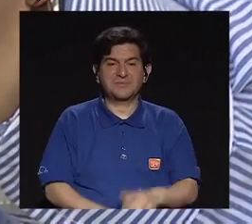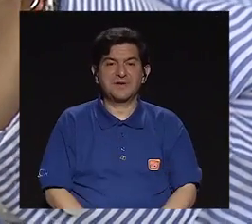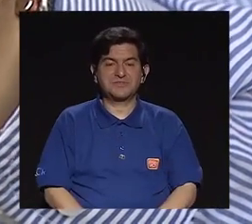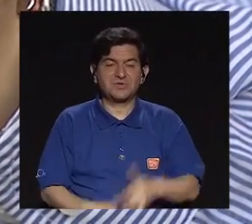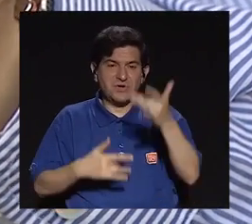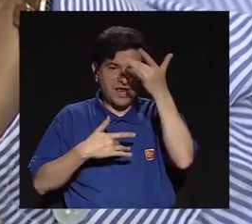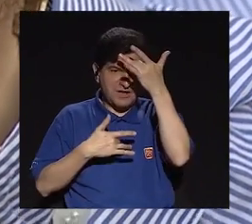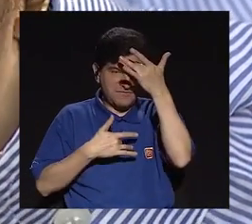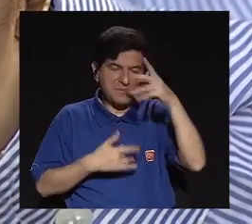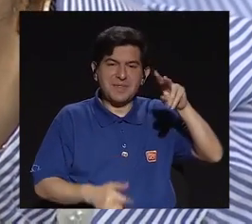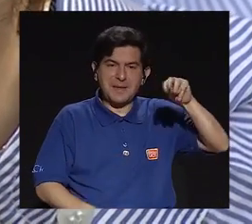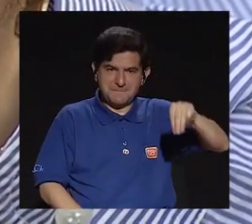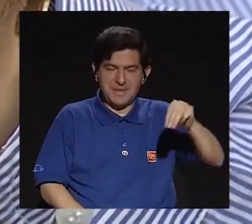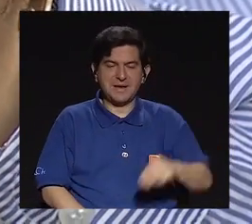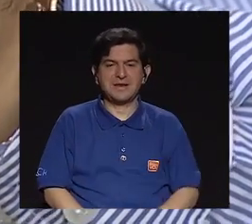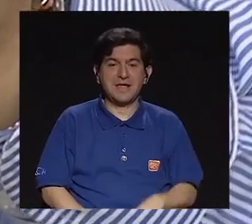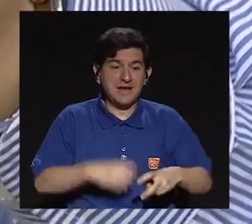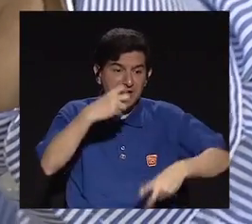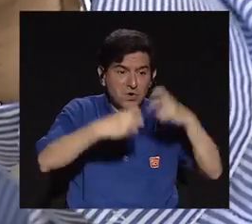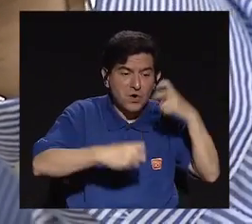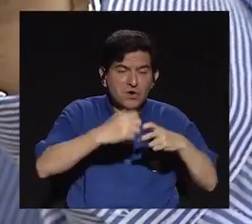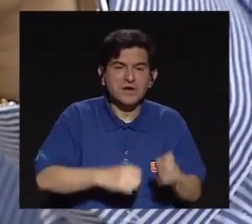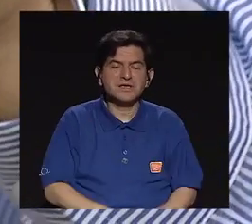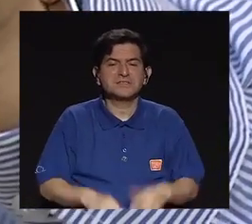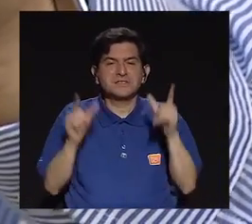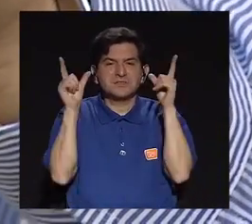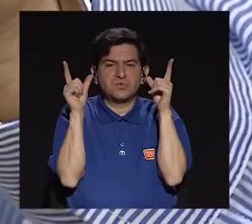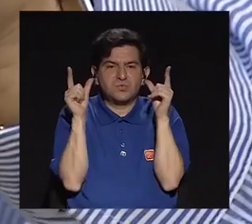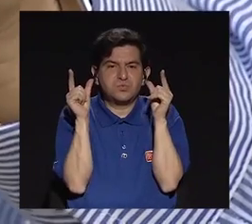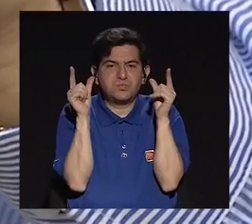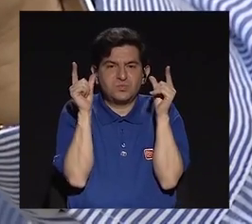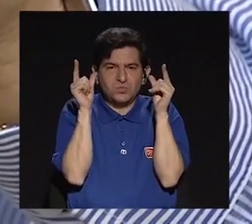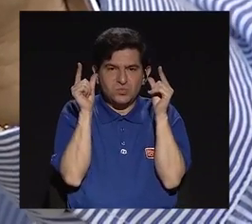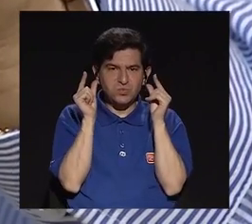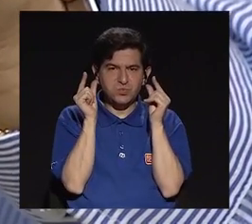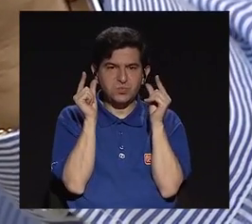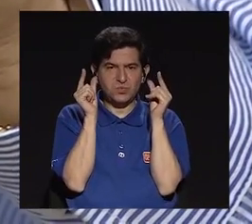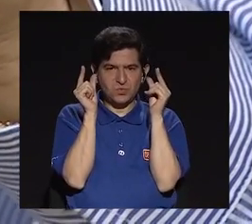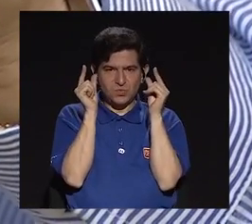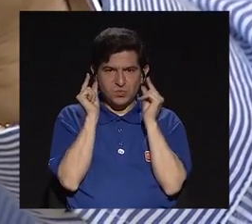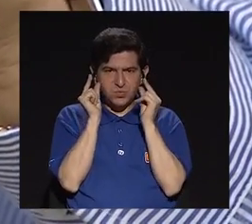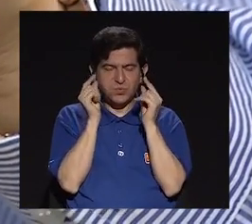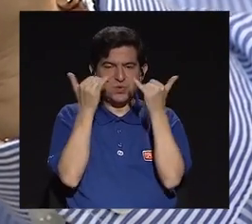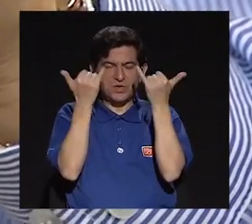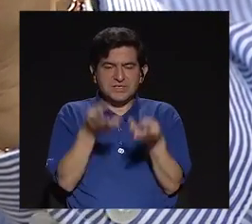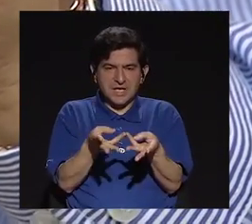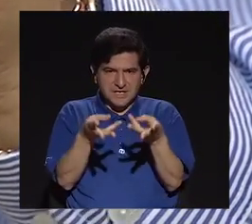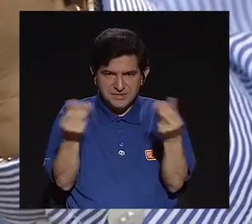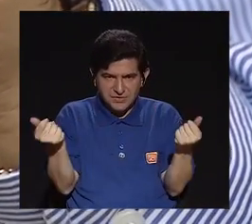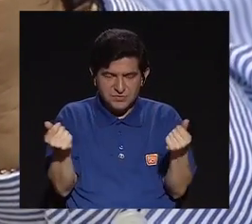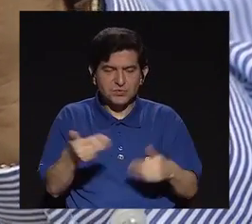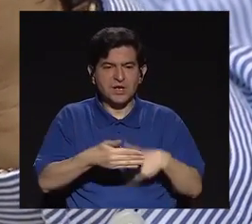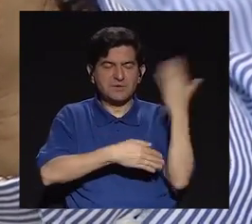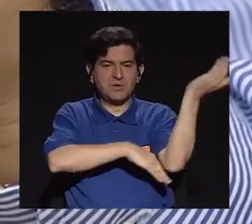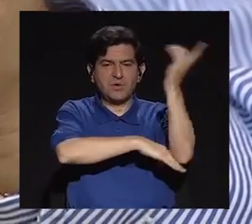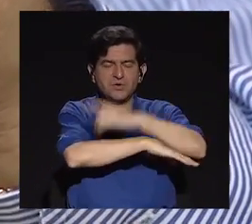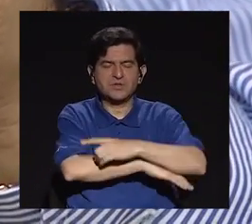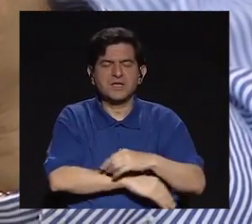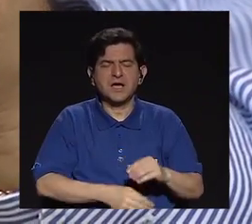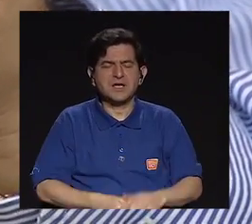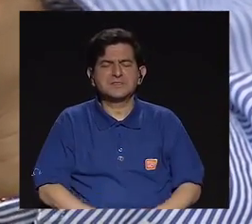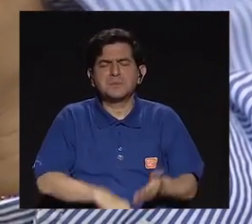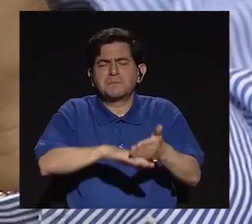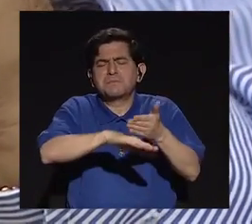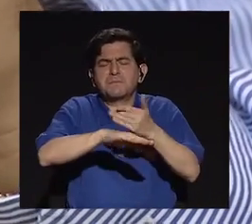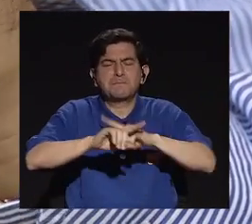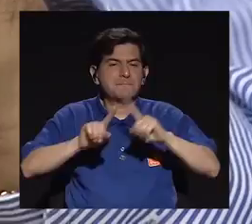cada crisis va a perder audición. Después de que ya se resuelve la crisis, a los días recupera un poquito de audición, pero nunca va a volver a audición